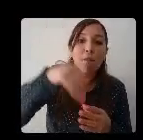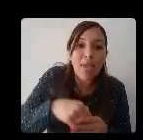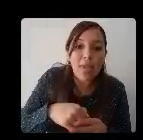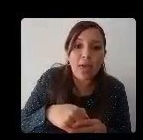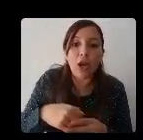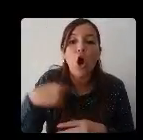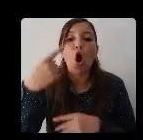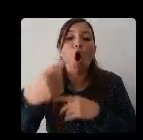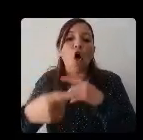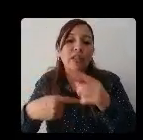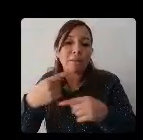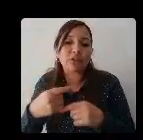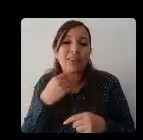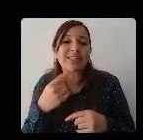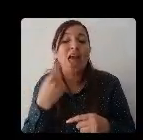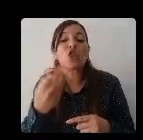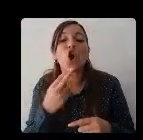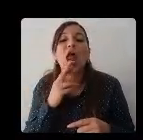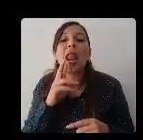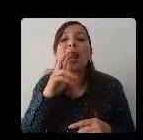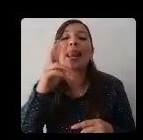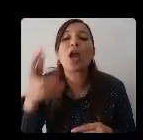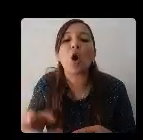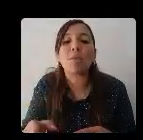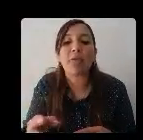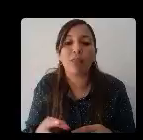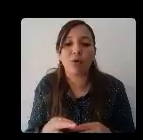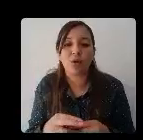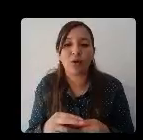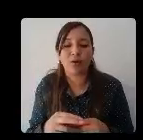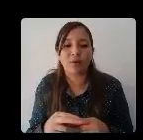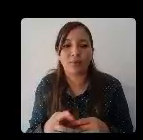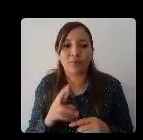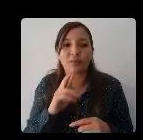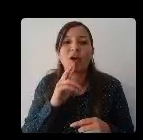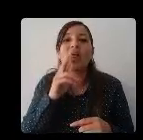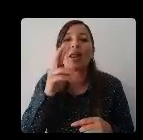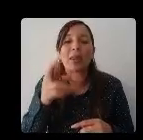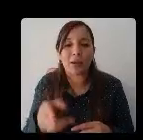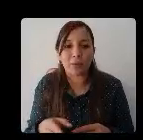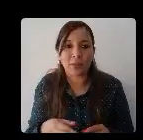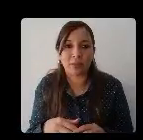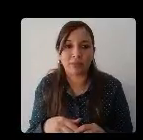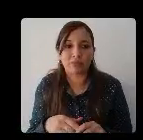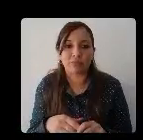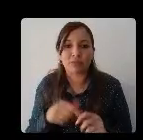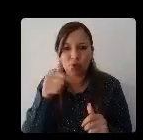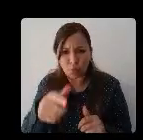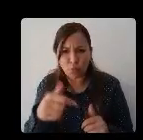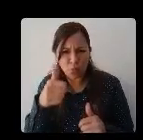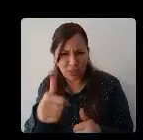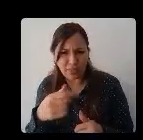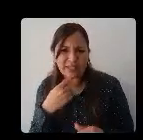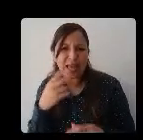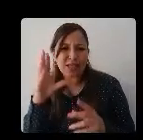definitivamente la actividad turística no es que tú empiezas y ya comienzas a ganar, no es fácil, todo es un proceso a largo plazo, pero